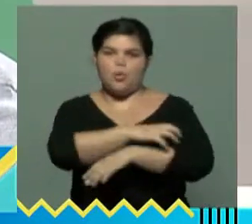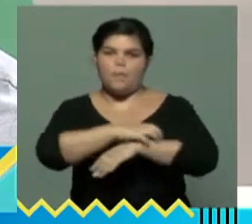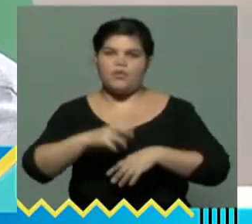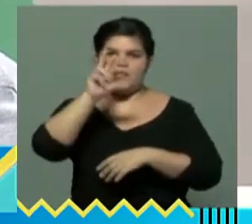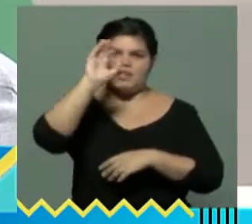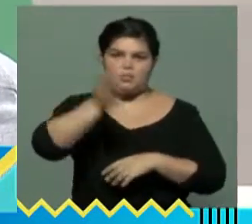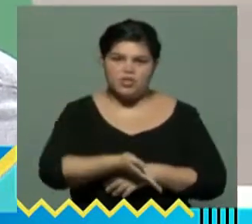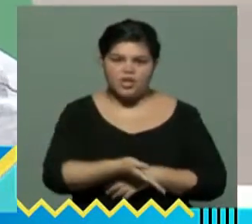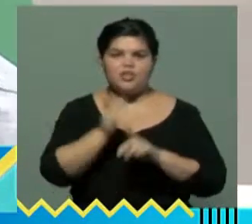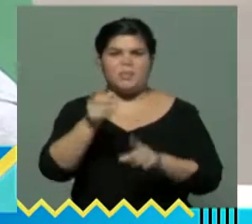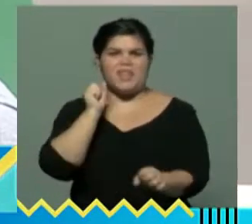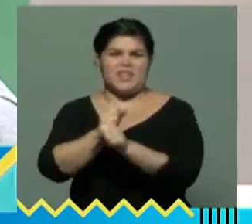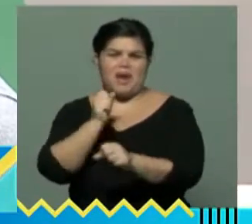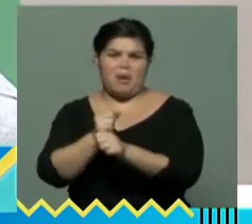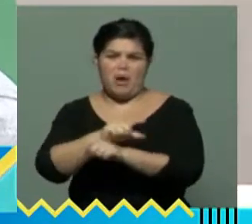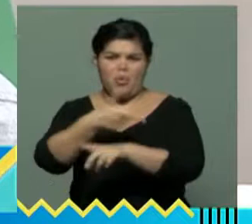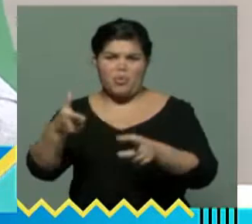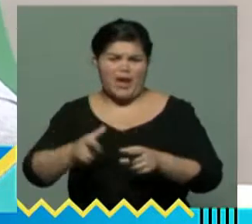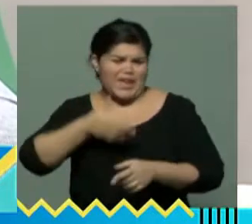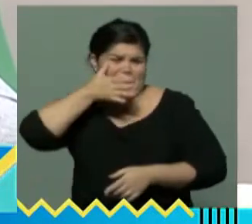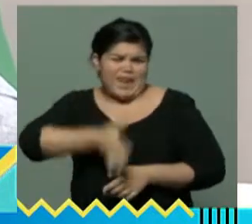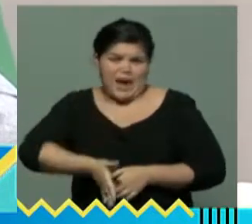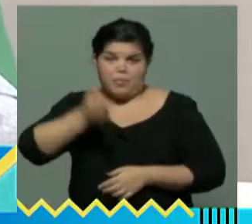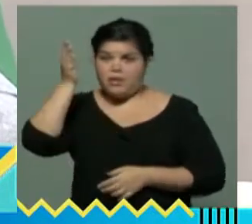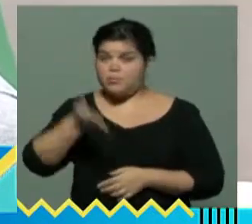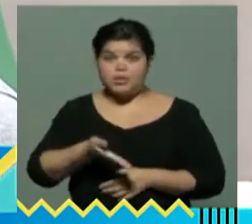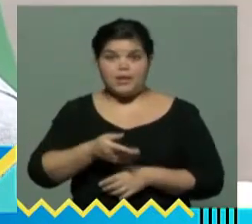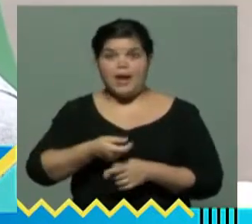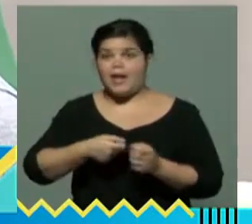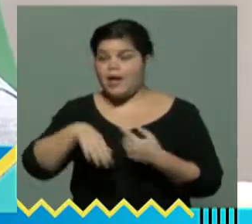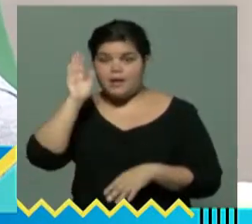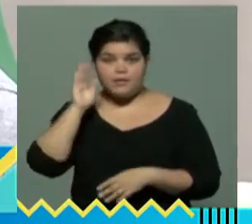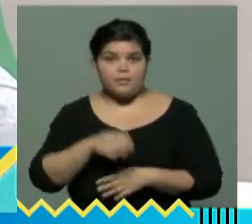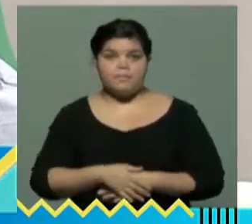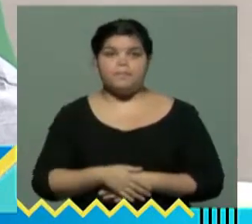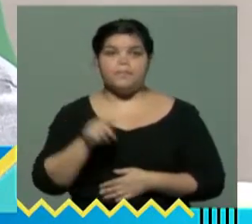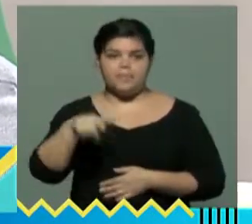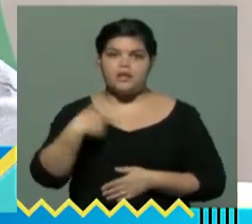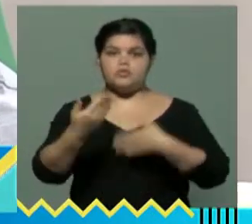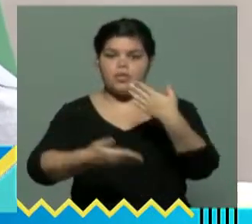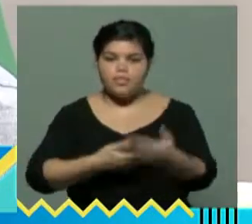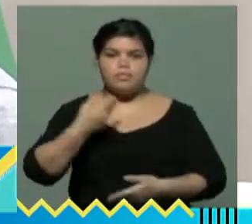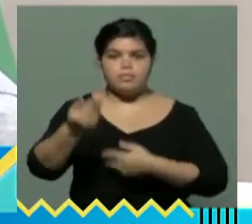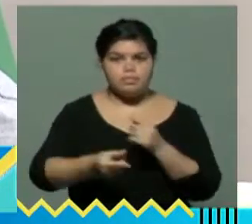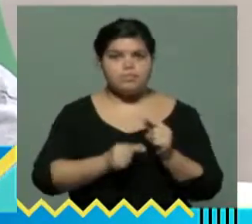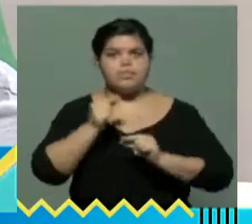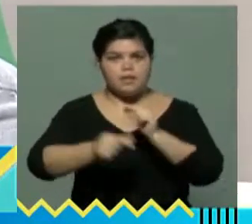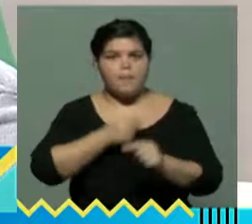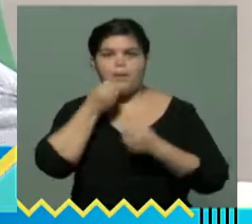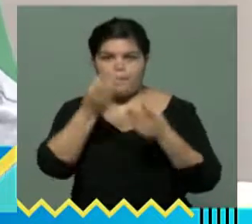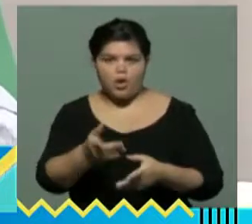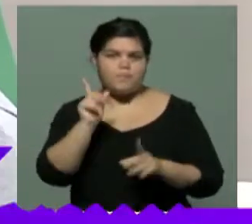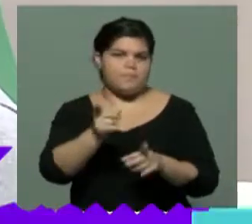números de desempleo altísimos, que nosotros en lo que son en la base de esos problemas están buenos y les hemos mejorado, como hablé recién, del programa